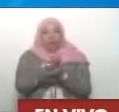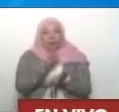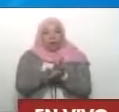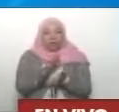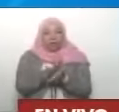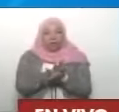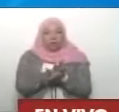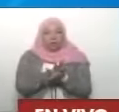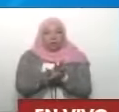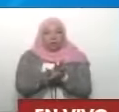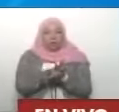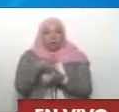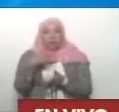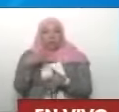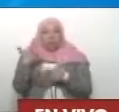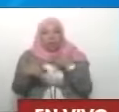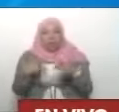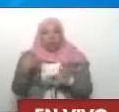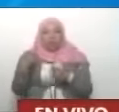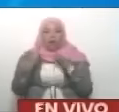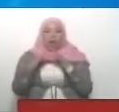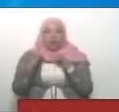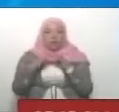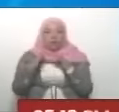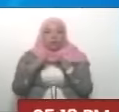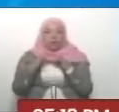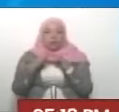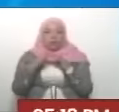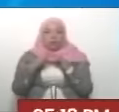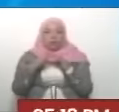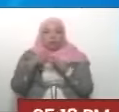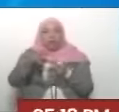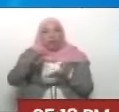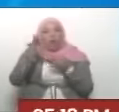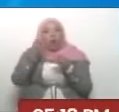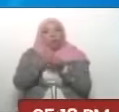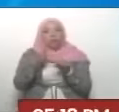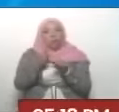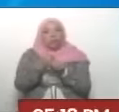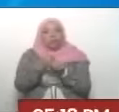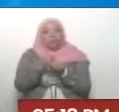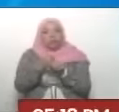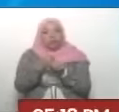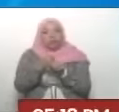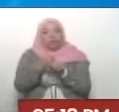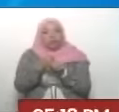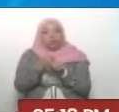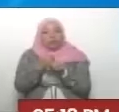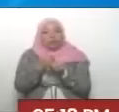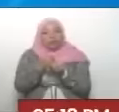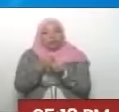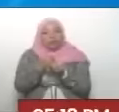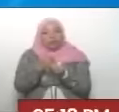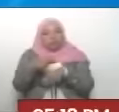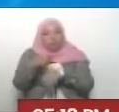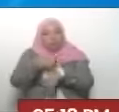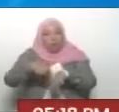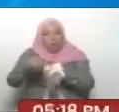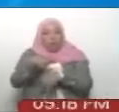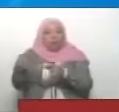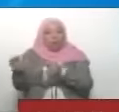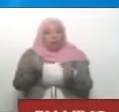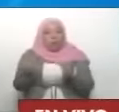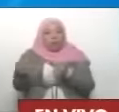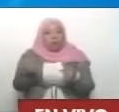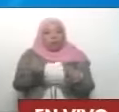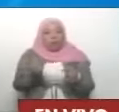¿verdad? Es como cuando uno está en su casa, pues, está tomando un cafecito ahí en la sala, conversa una hora, dos horas, porque